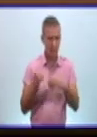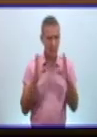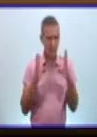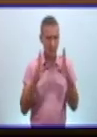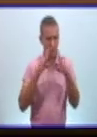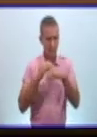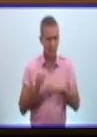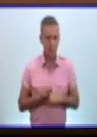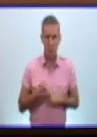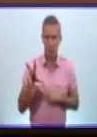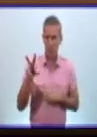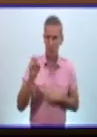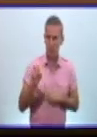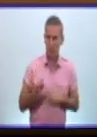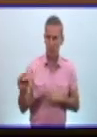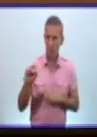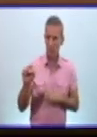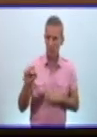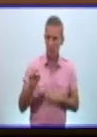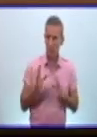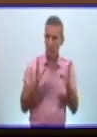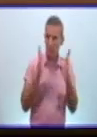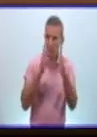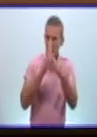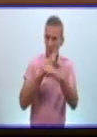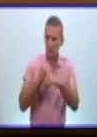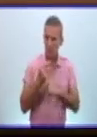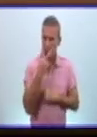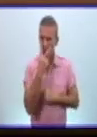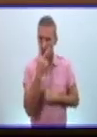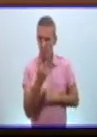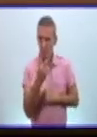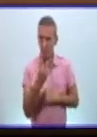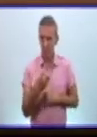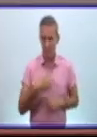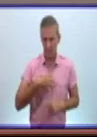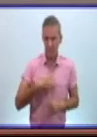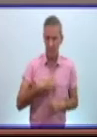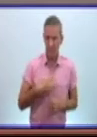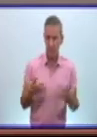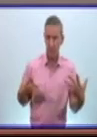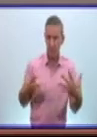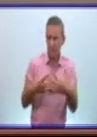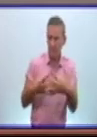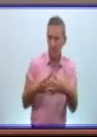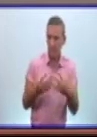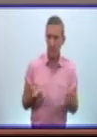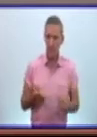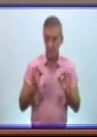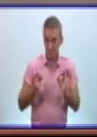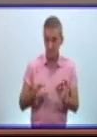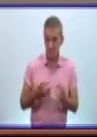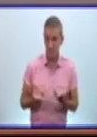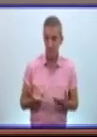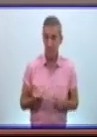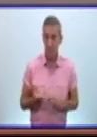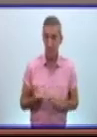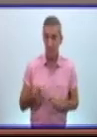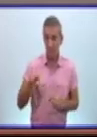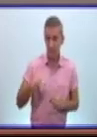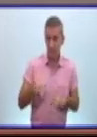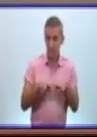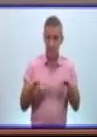sustancias. Observen, tenemos una mezcla, ¿verdad? Bien, aquí en el puesto de